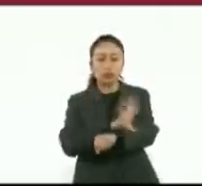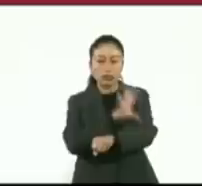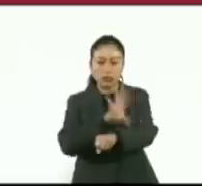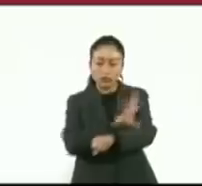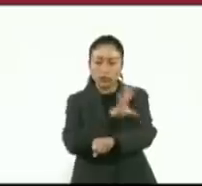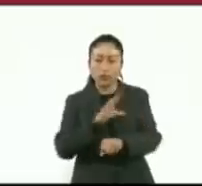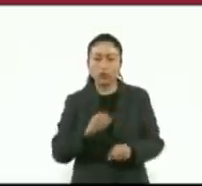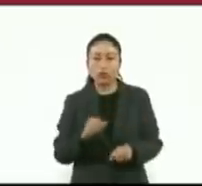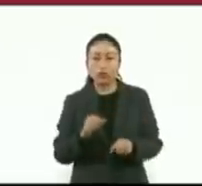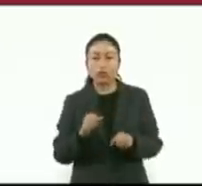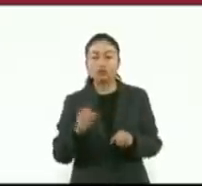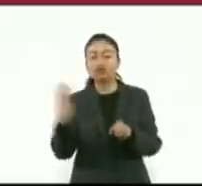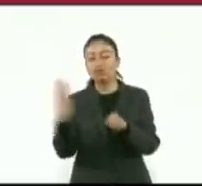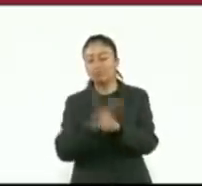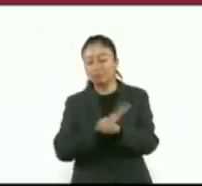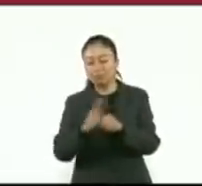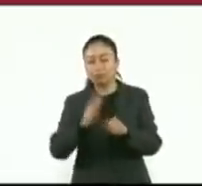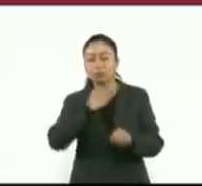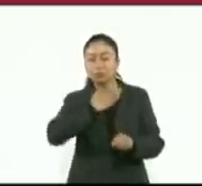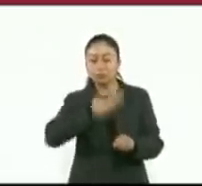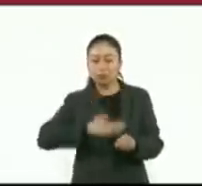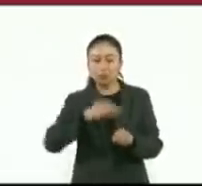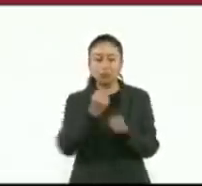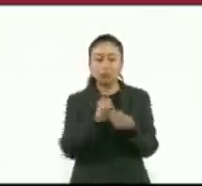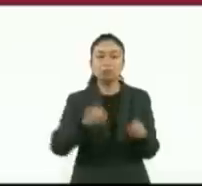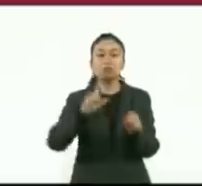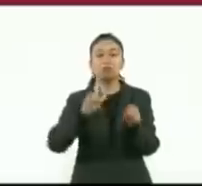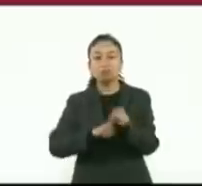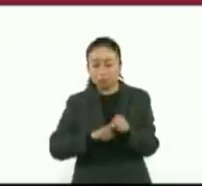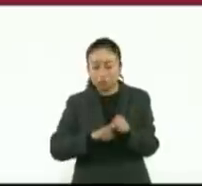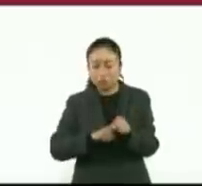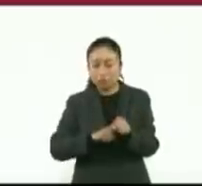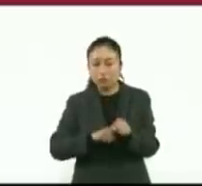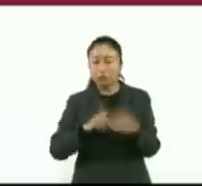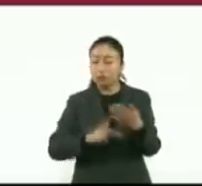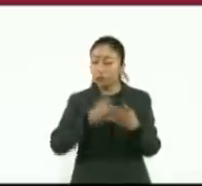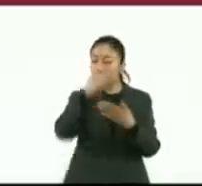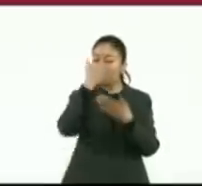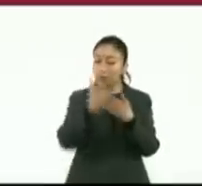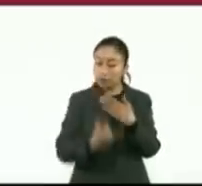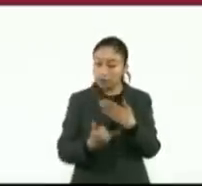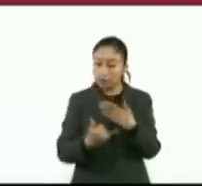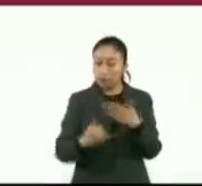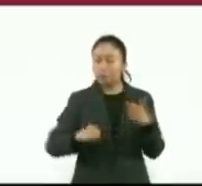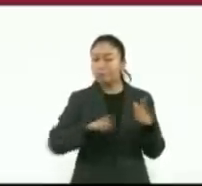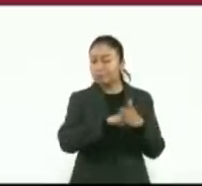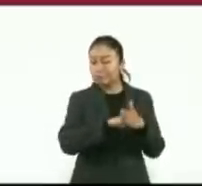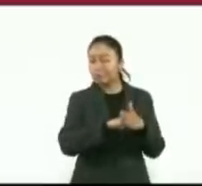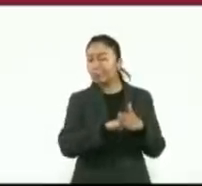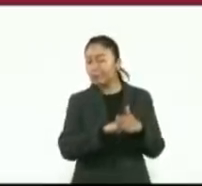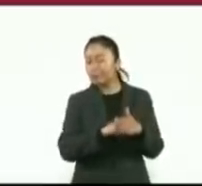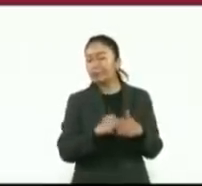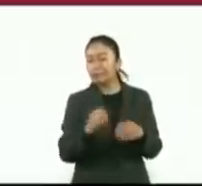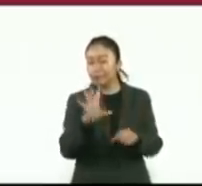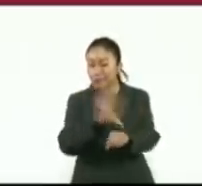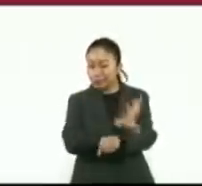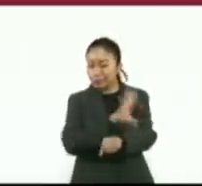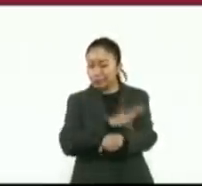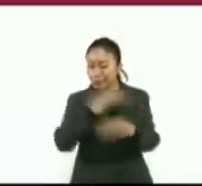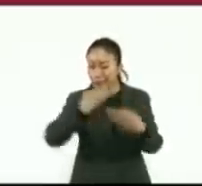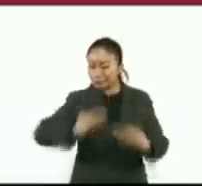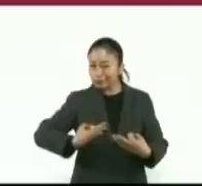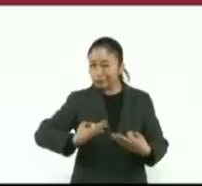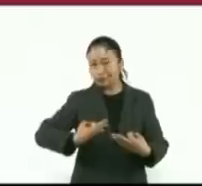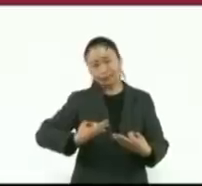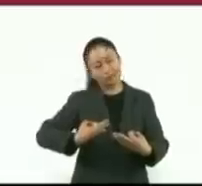beneficio social, de justicia social. Si no, no sería un proyecto de sustentabilidad energética. Así